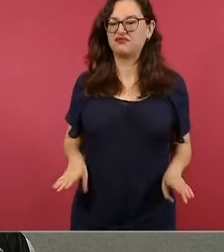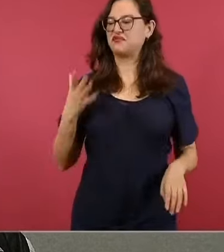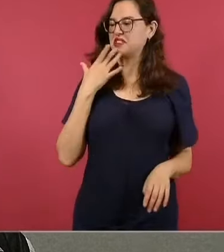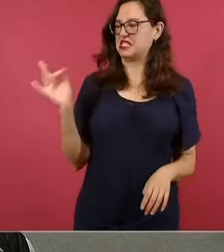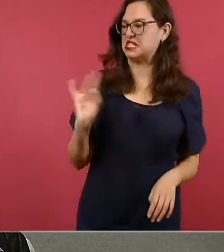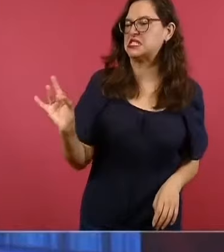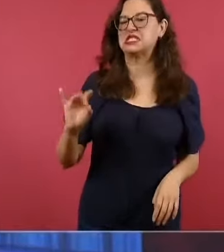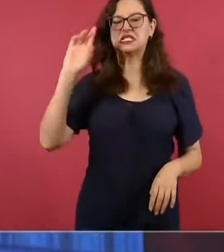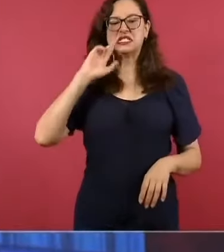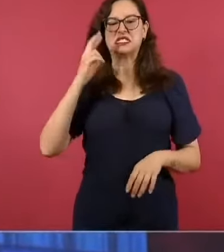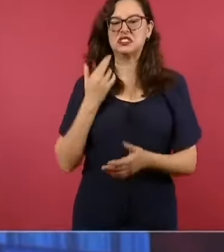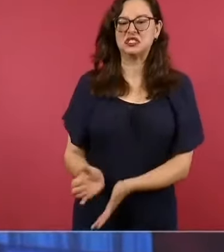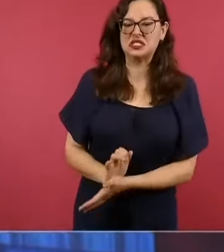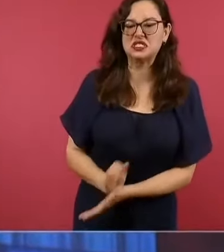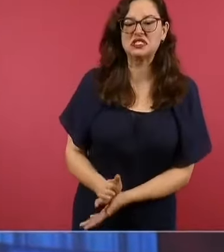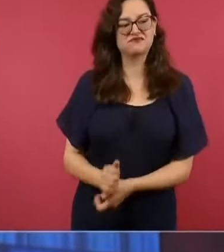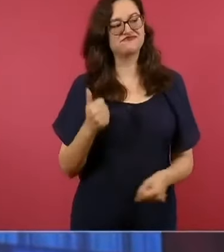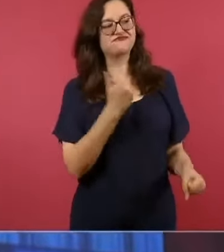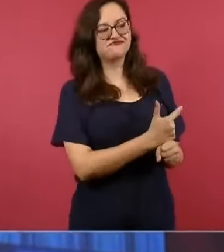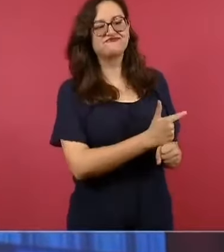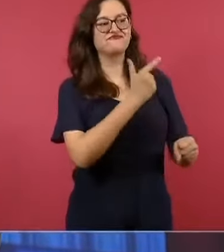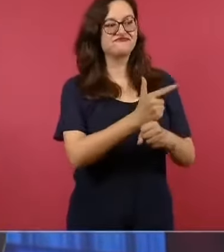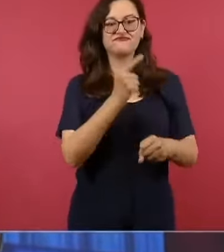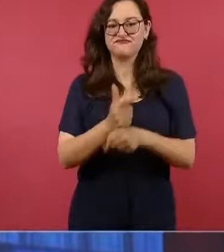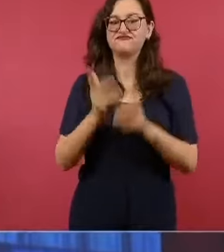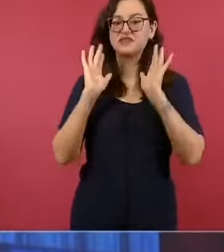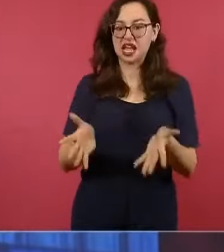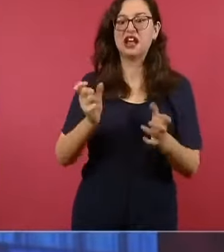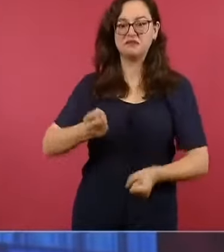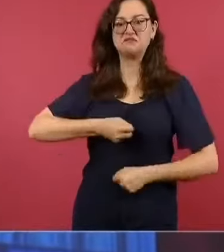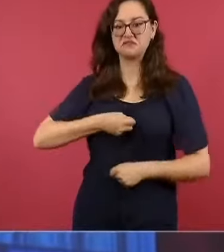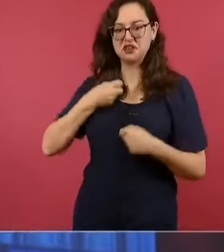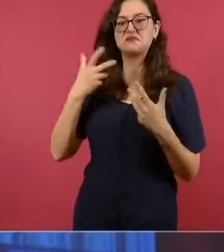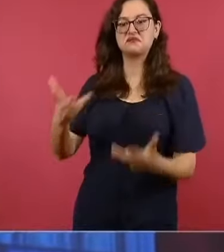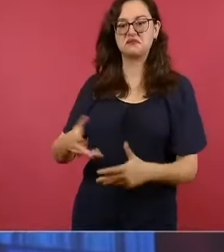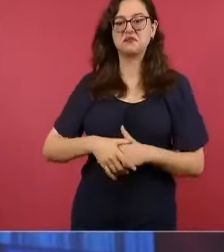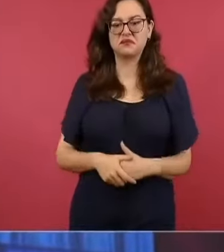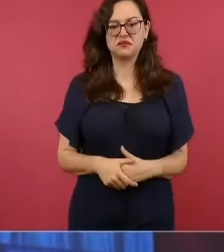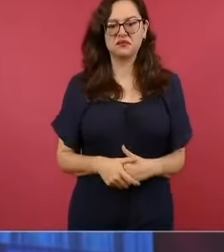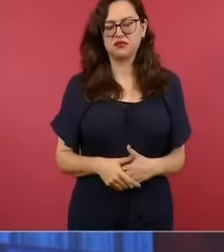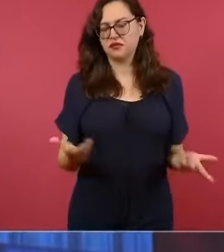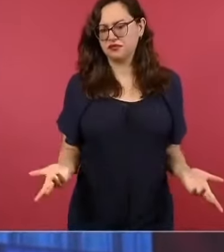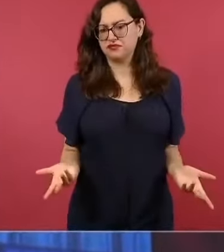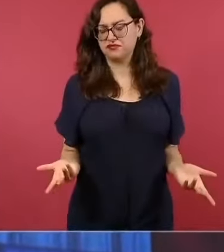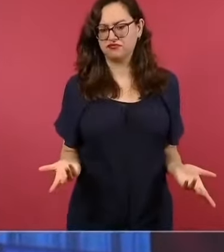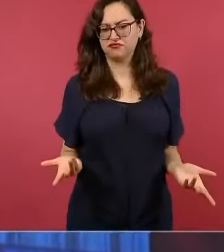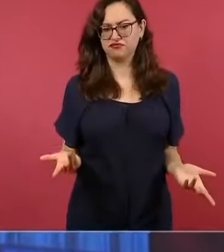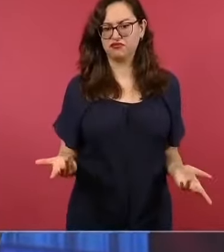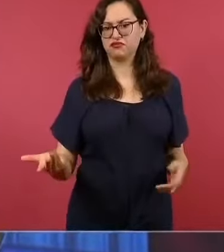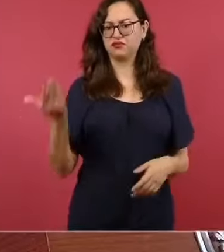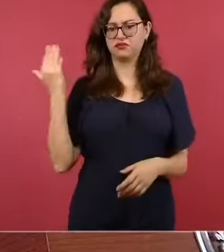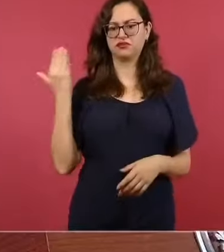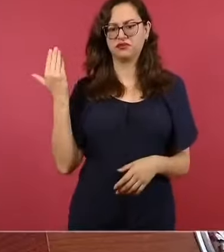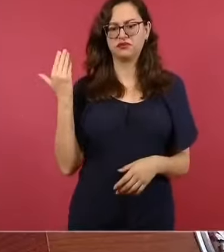escuchado yo alguien pero de buen nivel no puedo mencionarlo